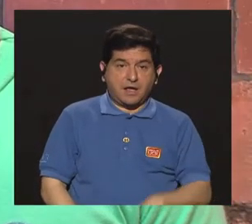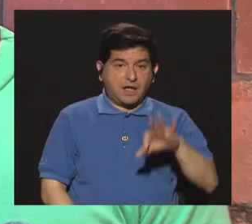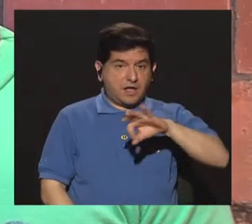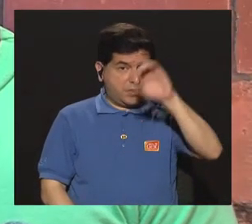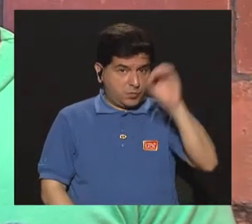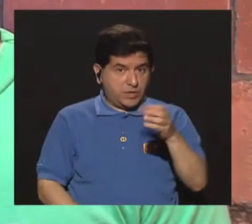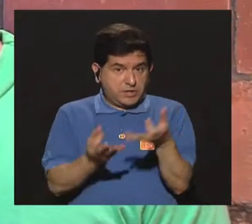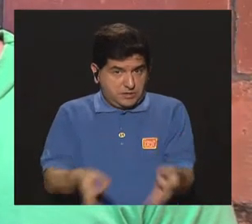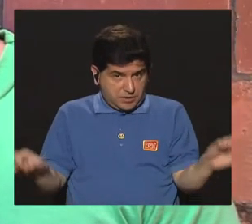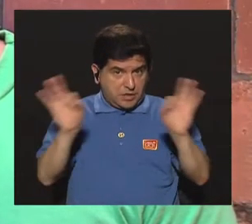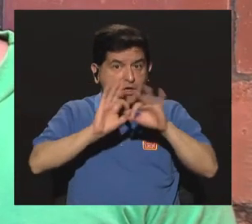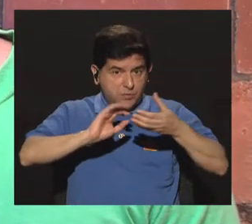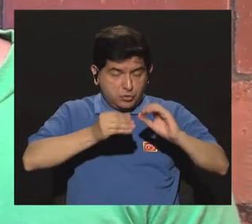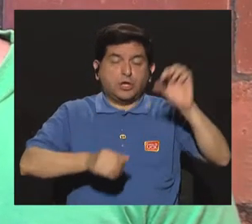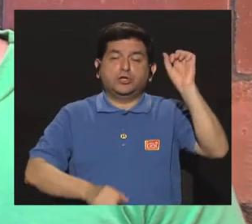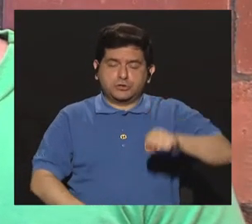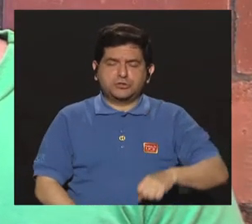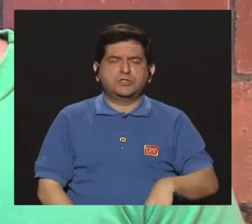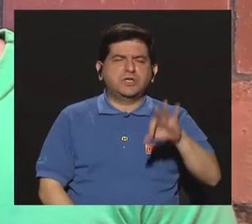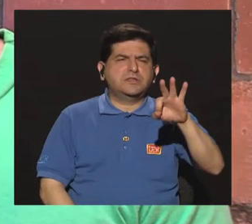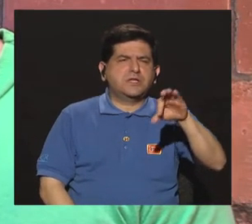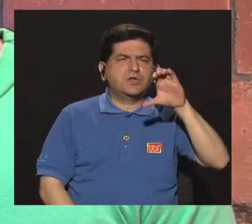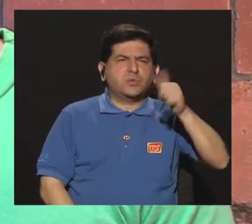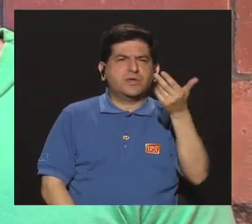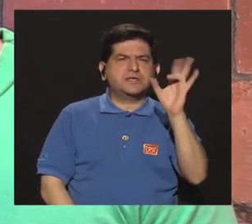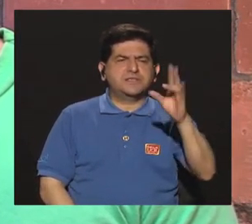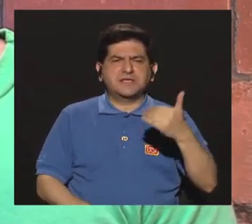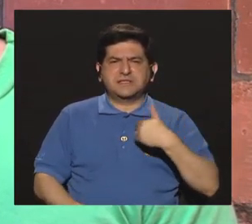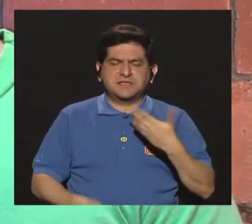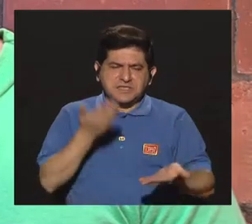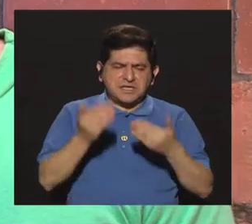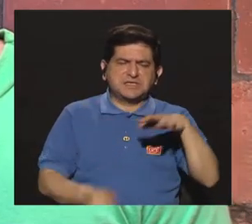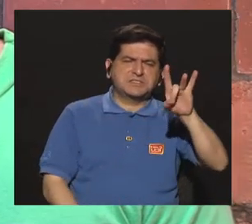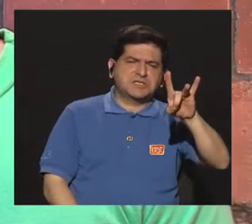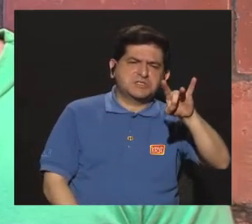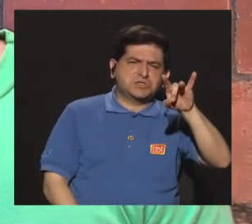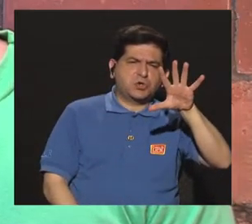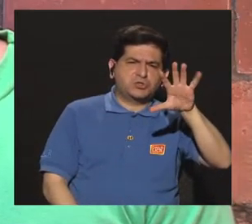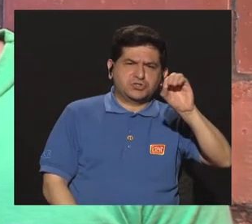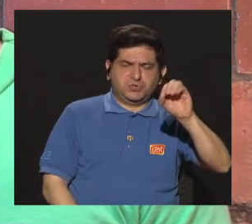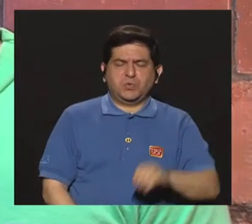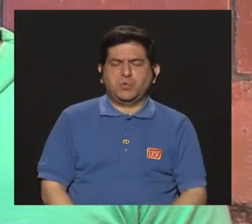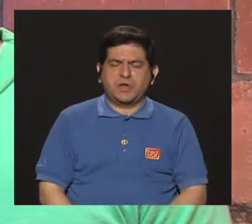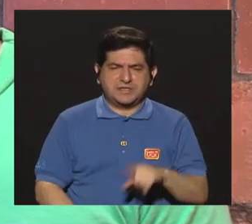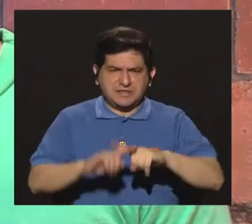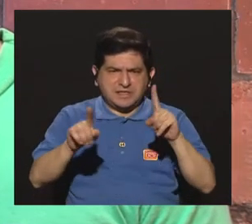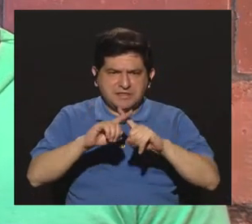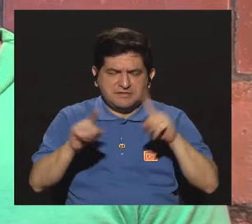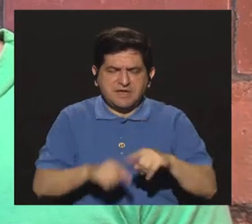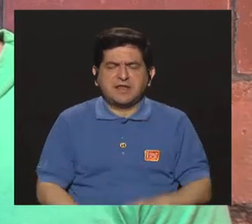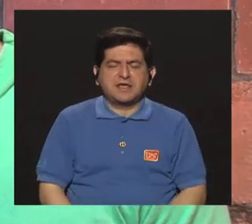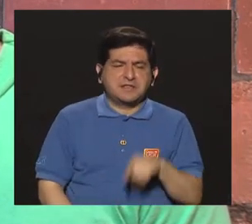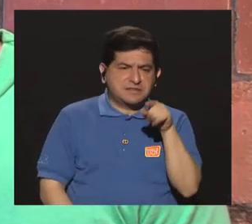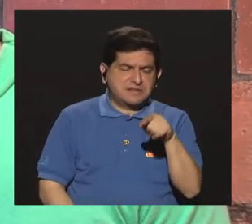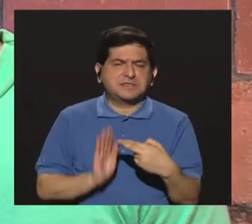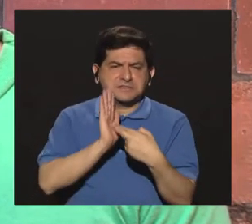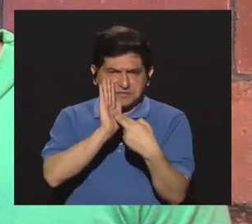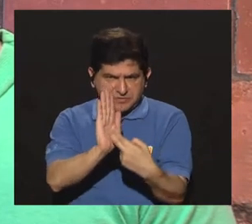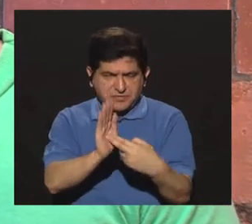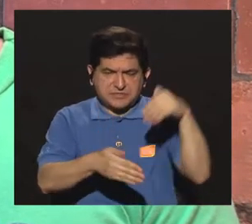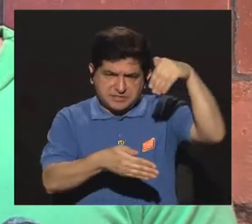verdad estamos hablando tiene esas 917 podemos tener unas 850 especies representadas en la